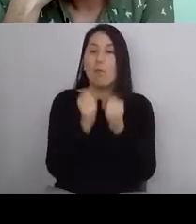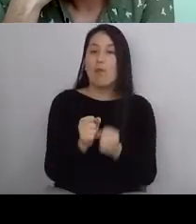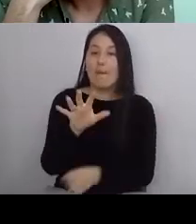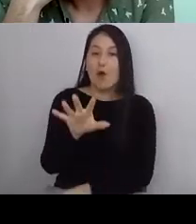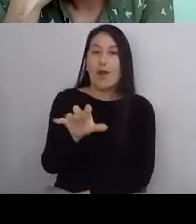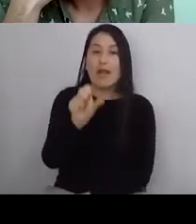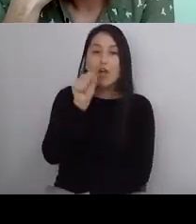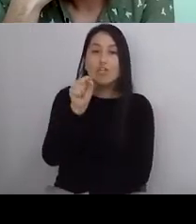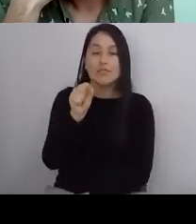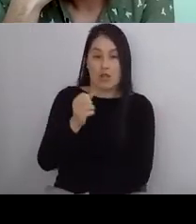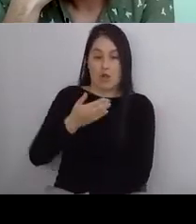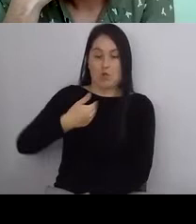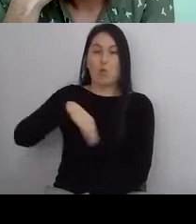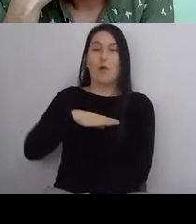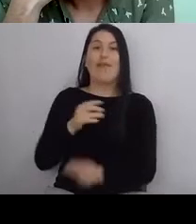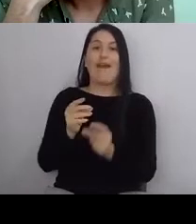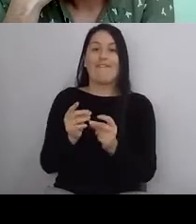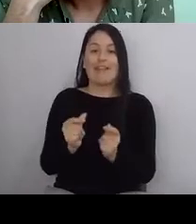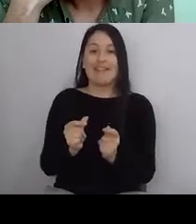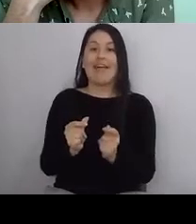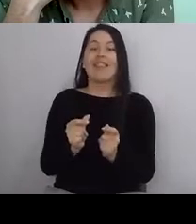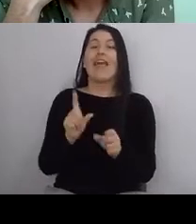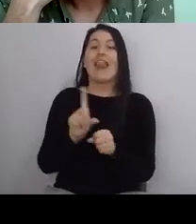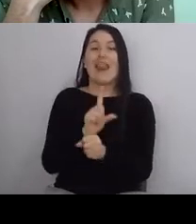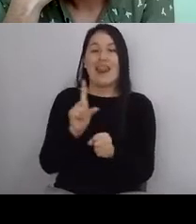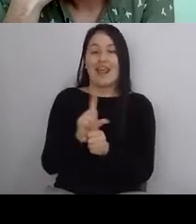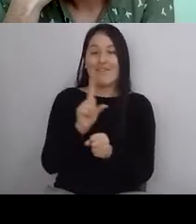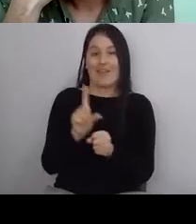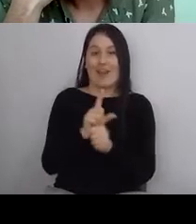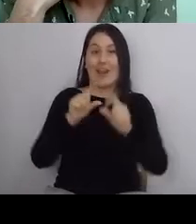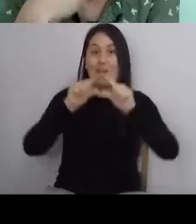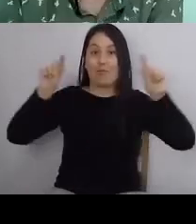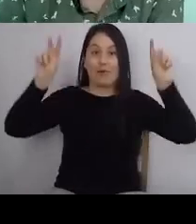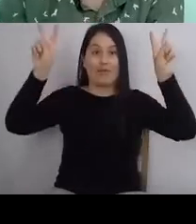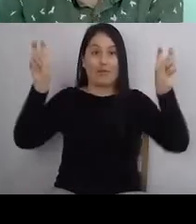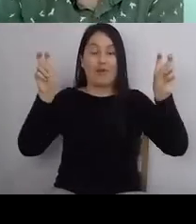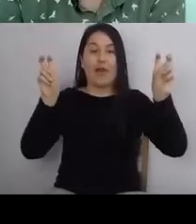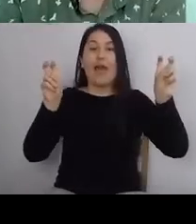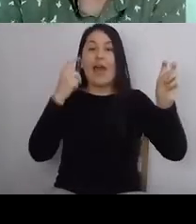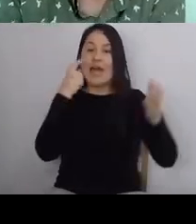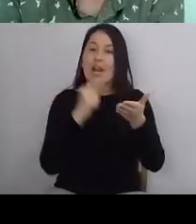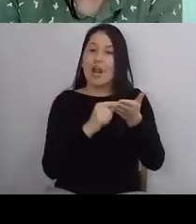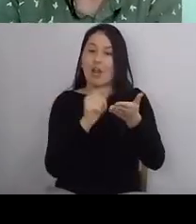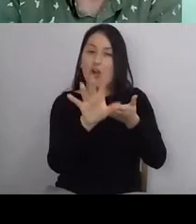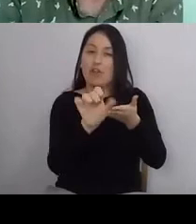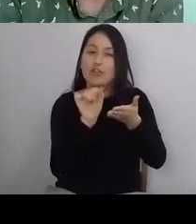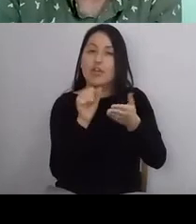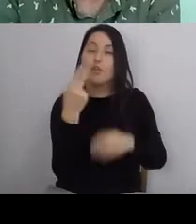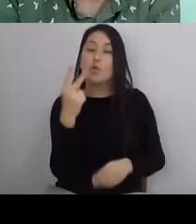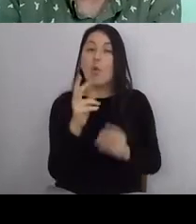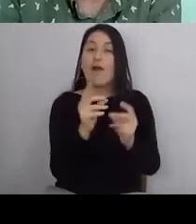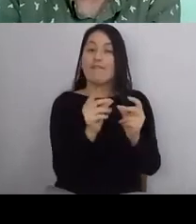nuestras habilidades y competencias laborales. ¿Ya? Como dice el título de esta charla, reconociendo tus habilidades y competencias laborales.